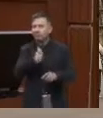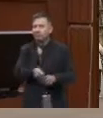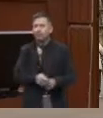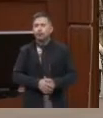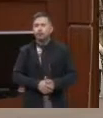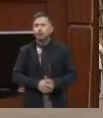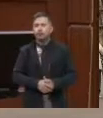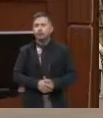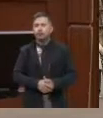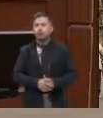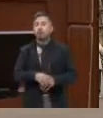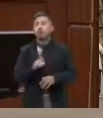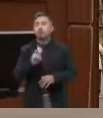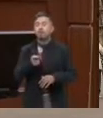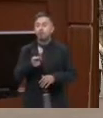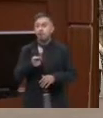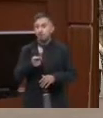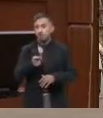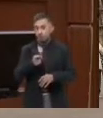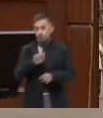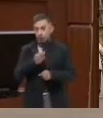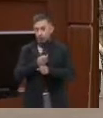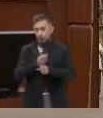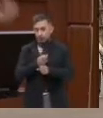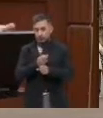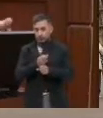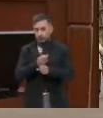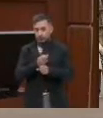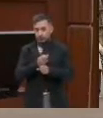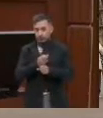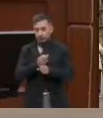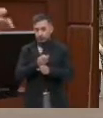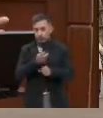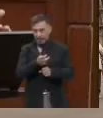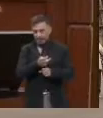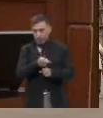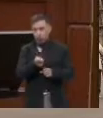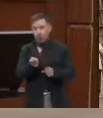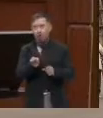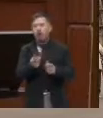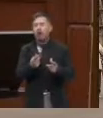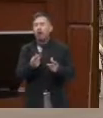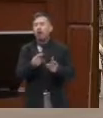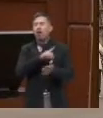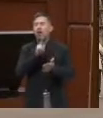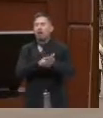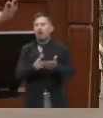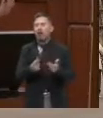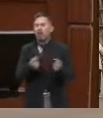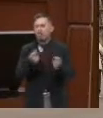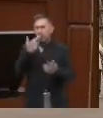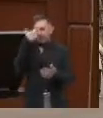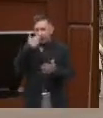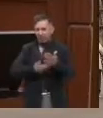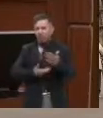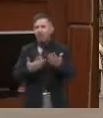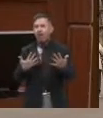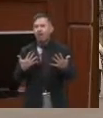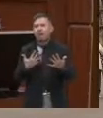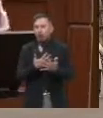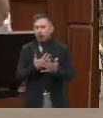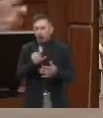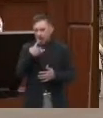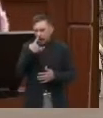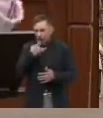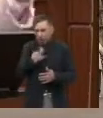resaltando que en este caso hay un ilícito atípico de fraude en la ley que finalmente utilizó el Partido